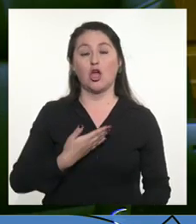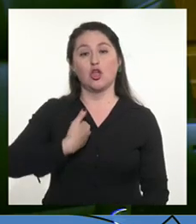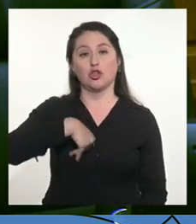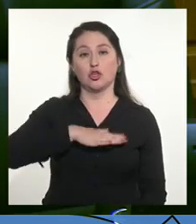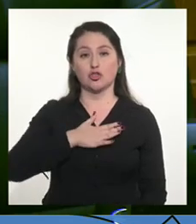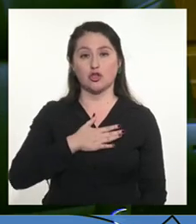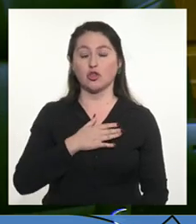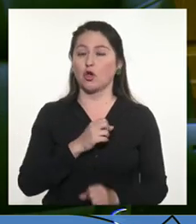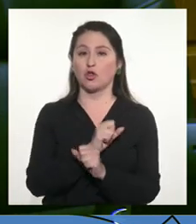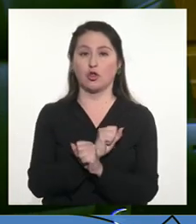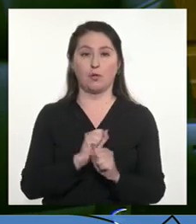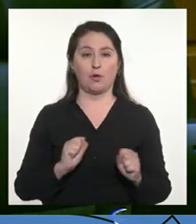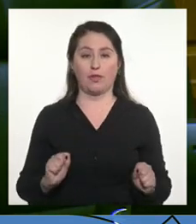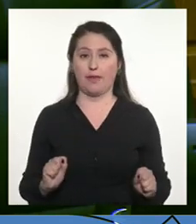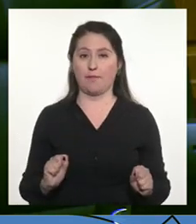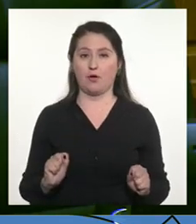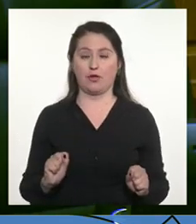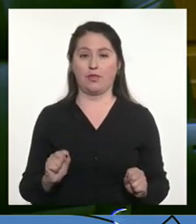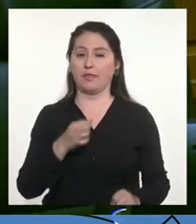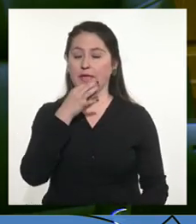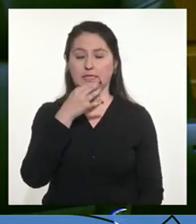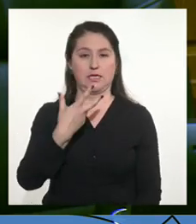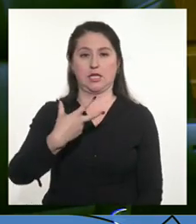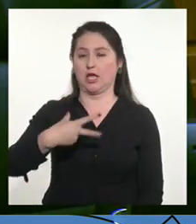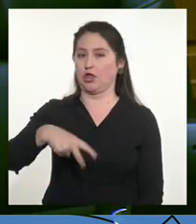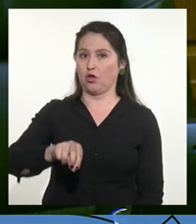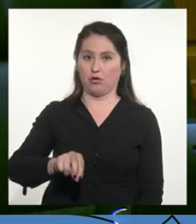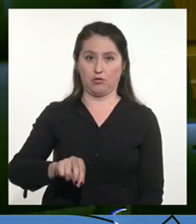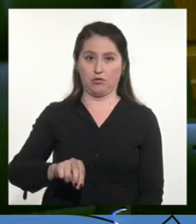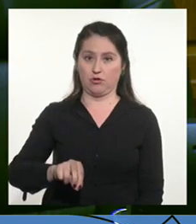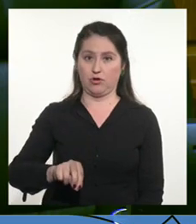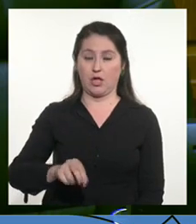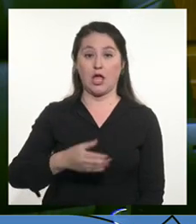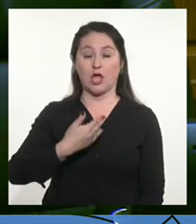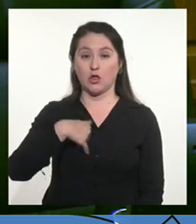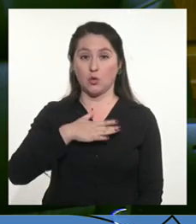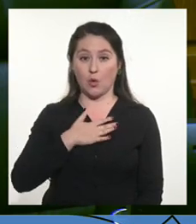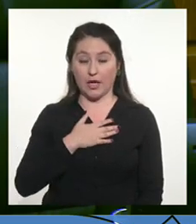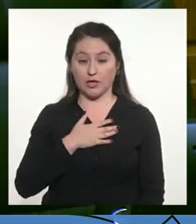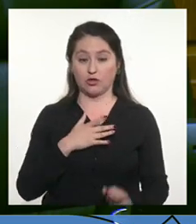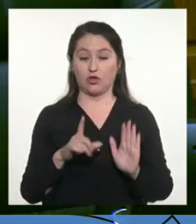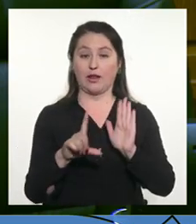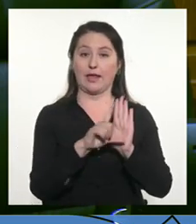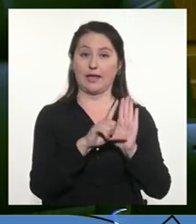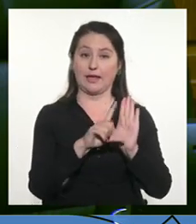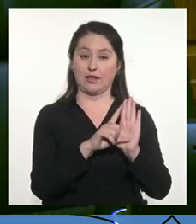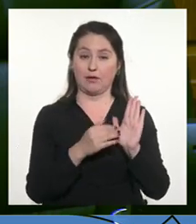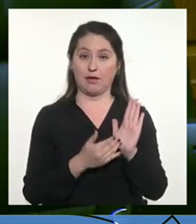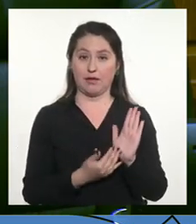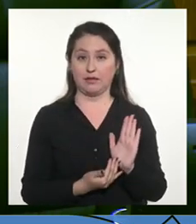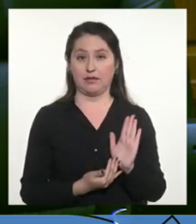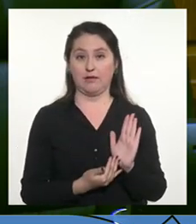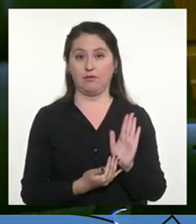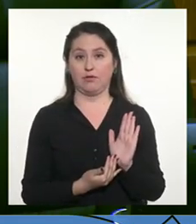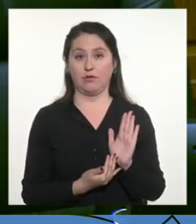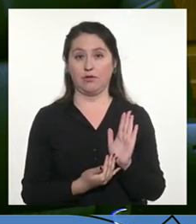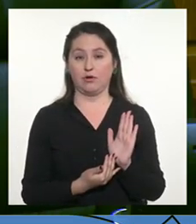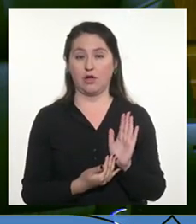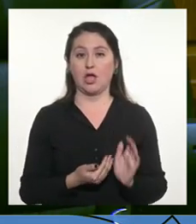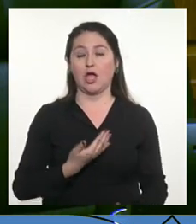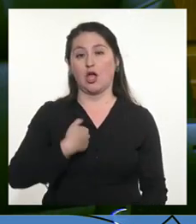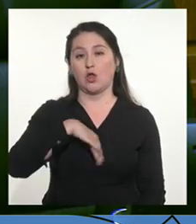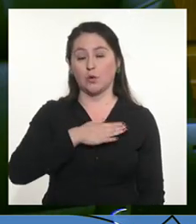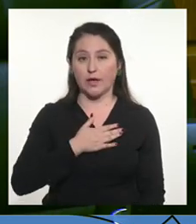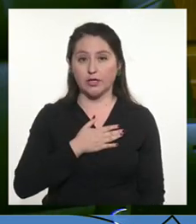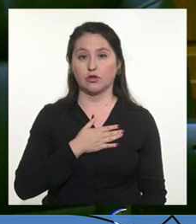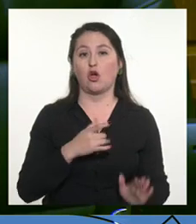no podemos negar de que en nuestro ordenamiento legislativo en nuestros códigos